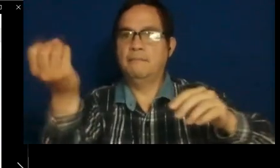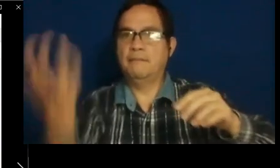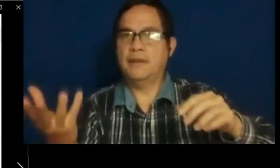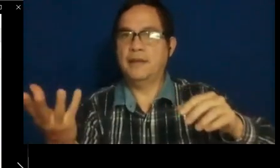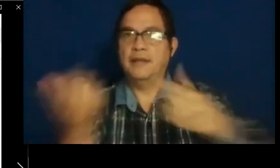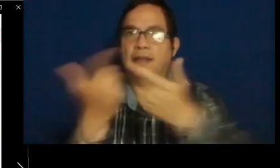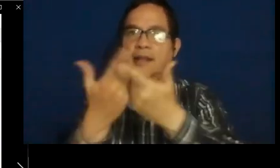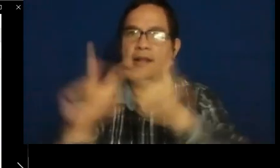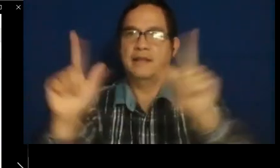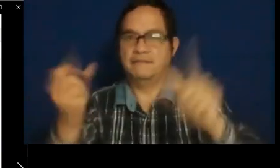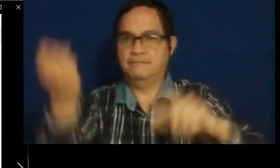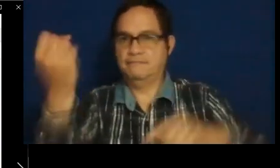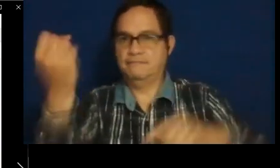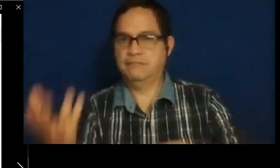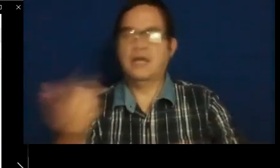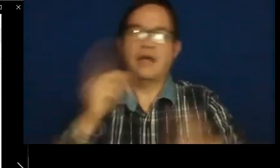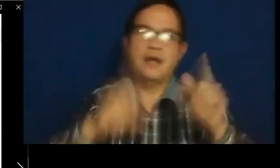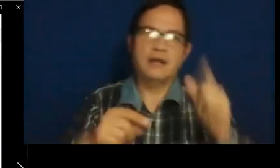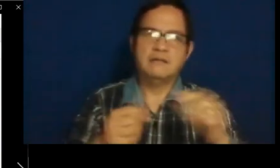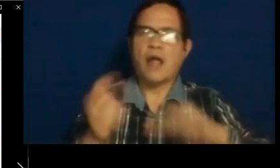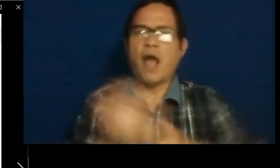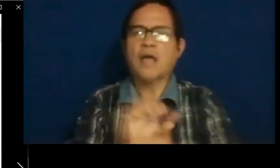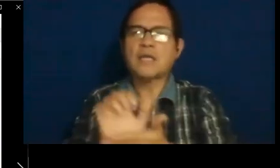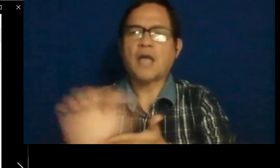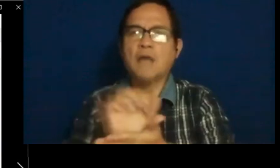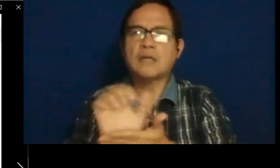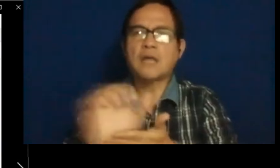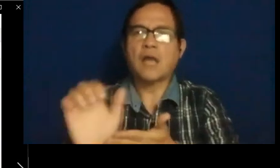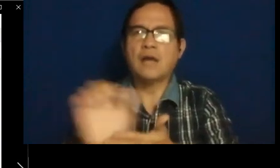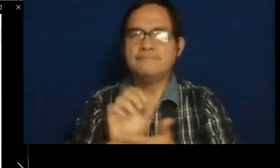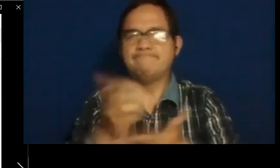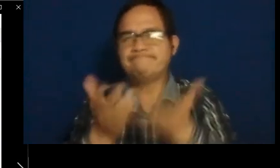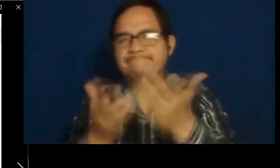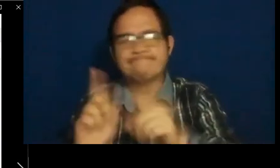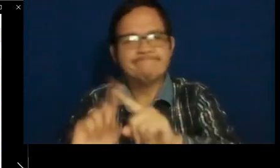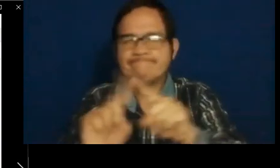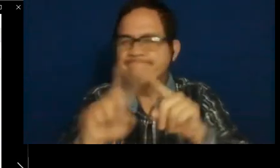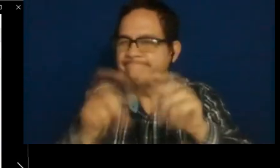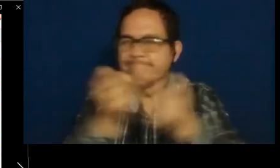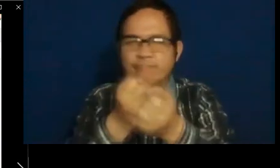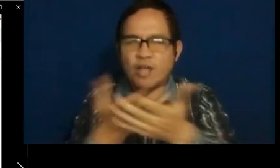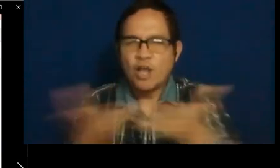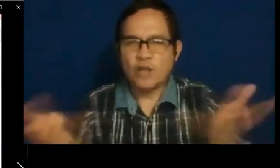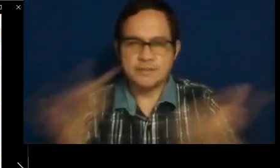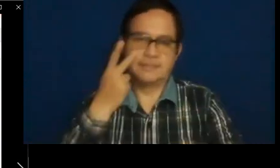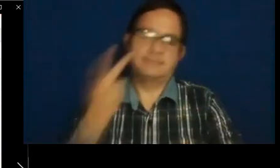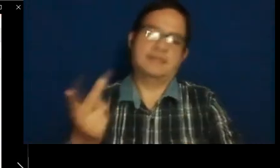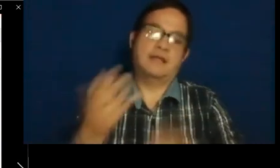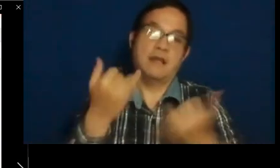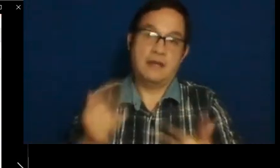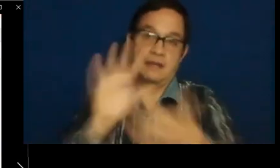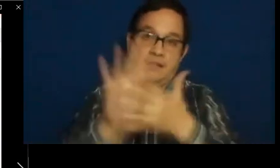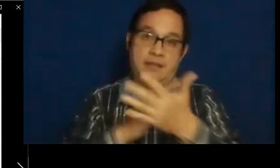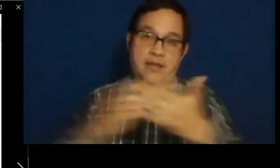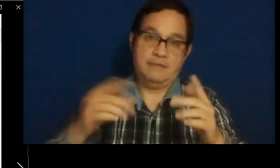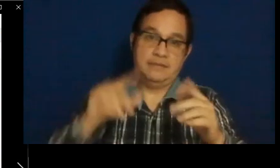mayor, la masa es menor, haya coeficiente de fricción, bueno, múltiples cosas que vamos a ver allí. ¿Listo? Entonces, aquí en esta tabla,